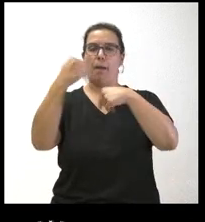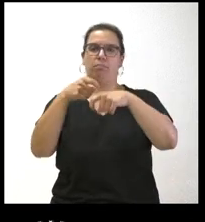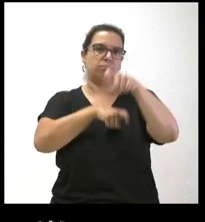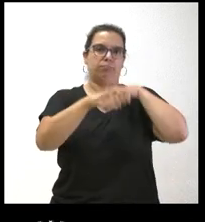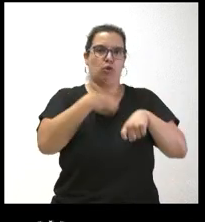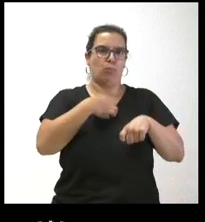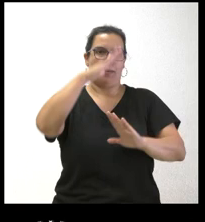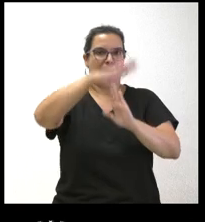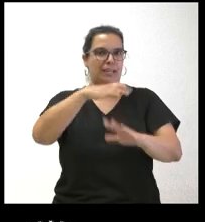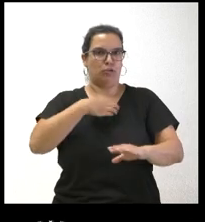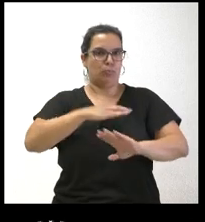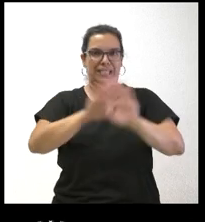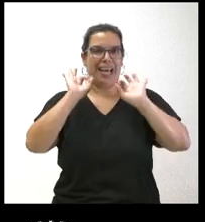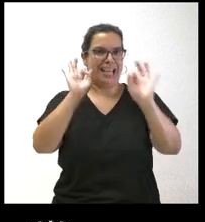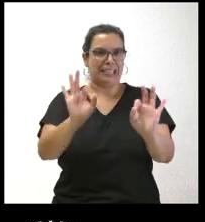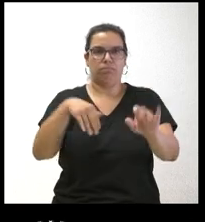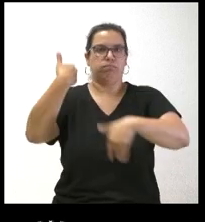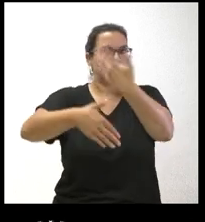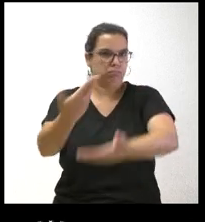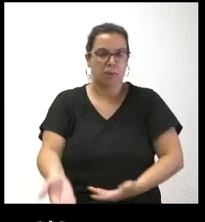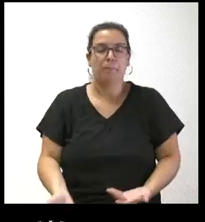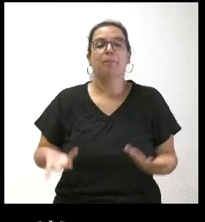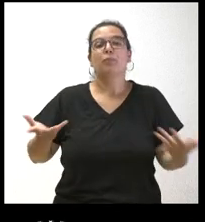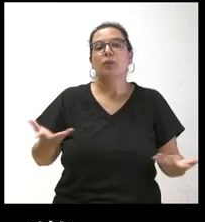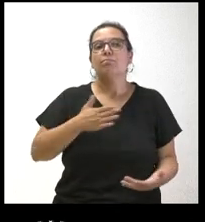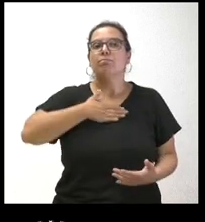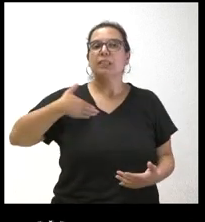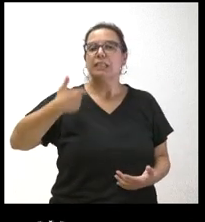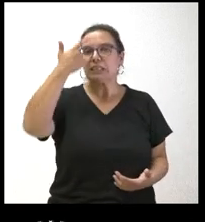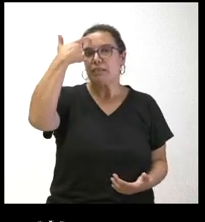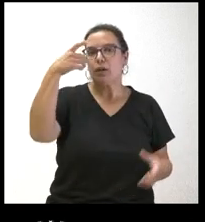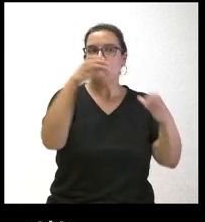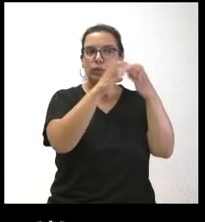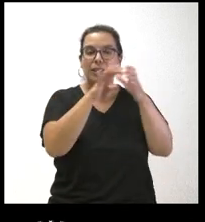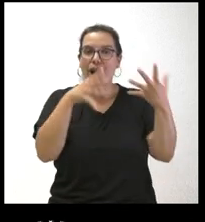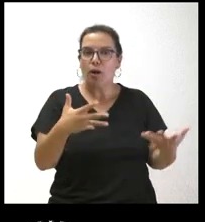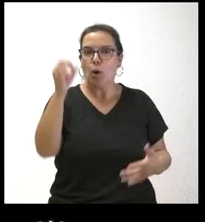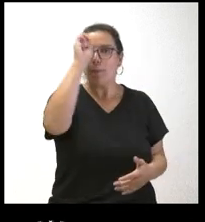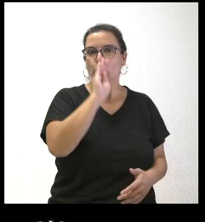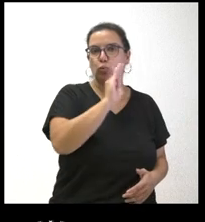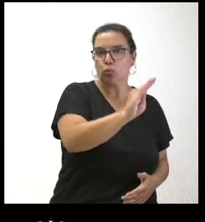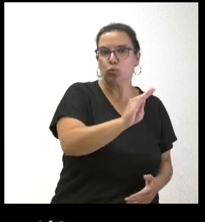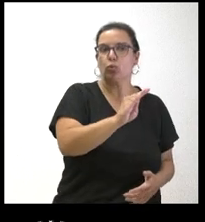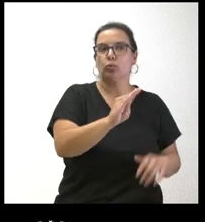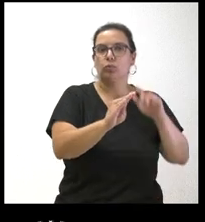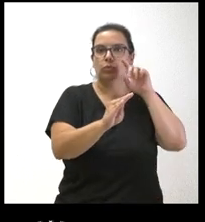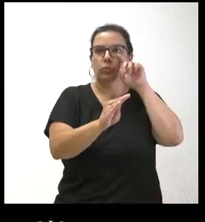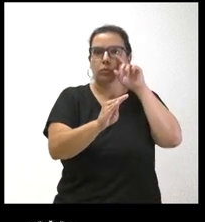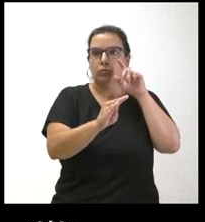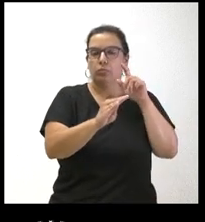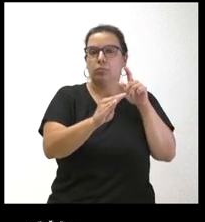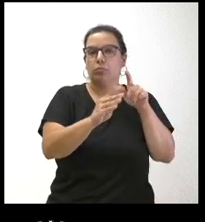la central nuclear de garoña quería saber qué posición tiene la junta ahora mismo si se mantienen el Abierto